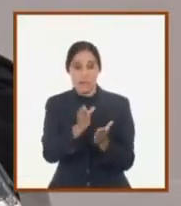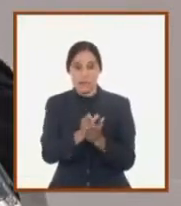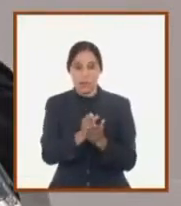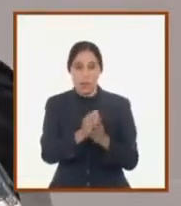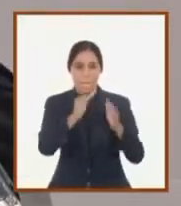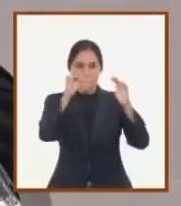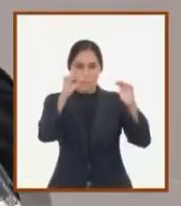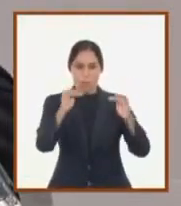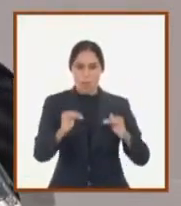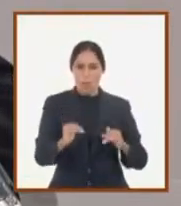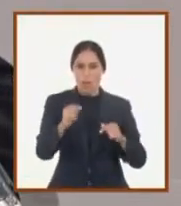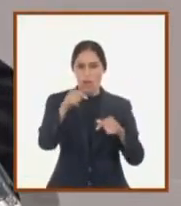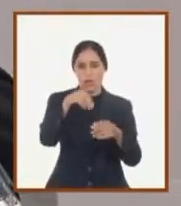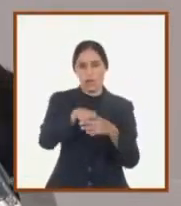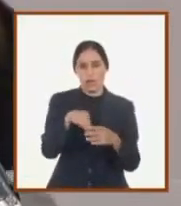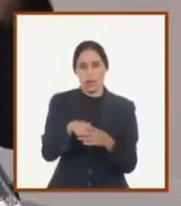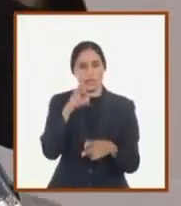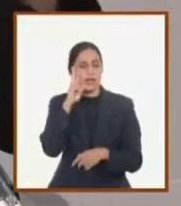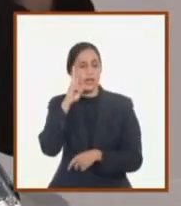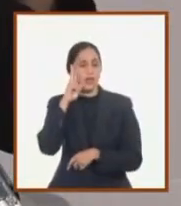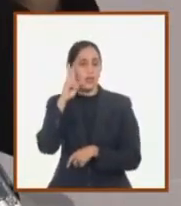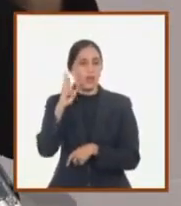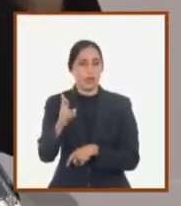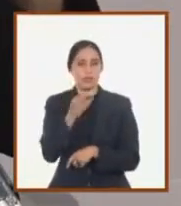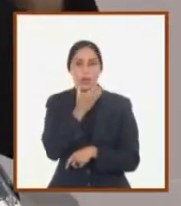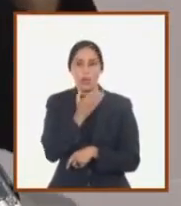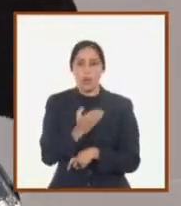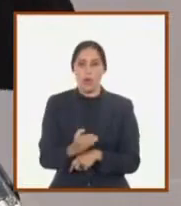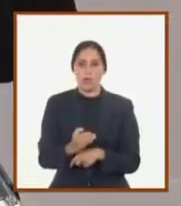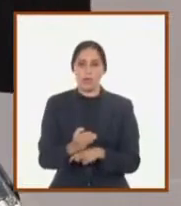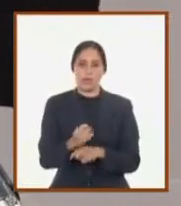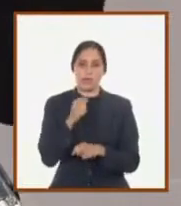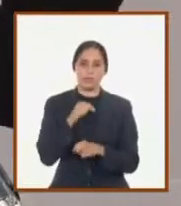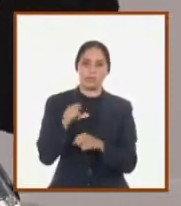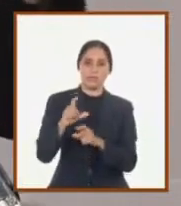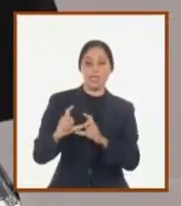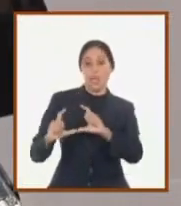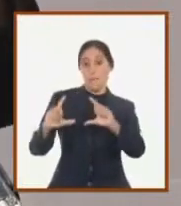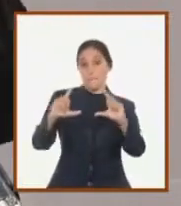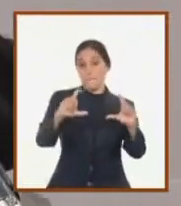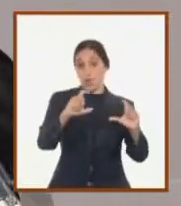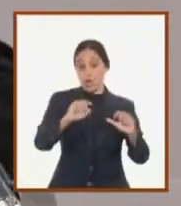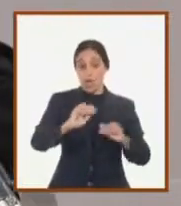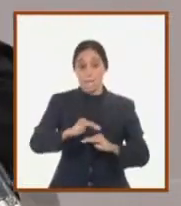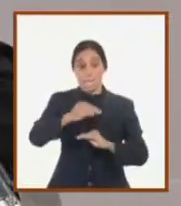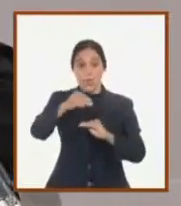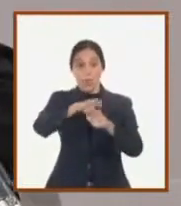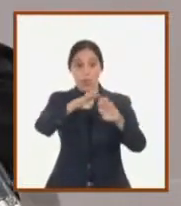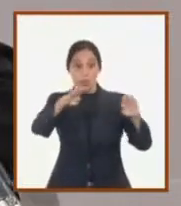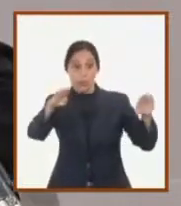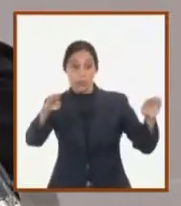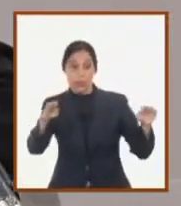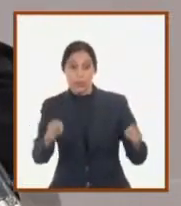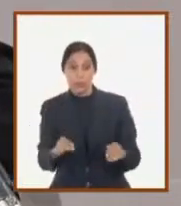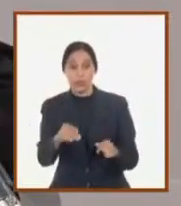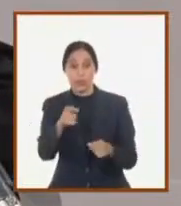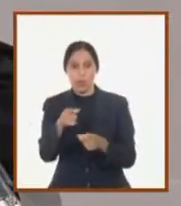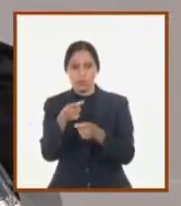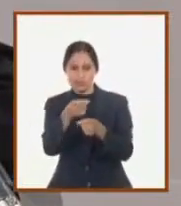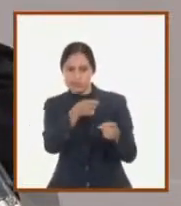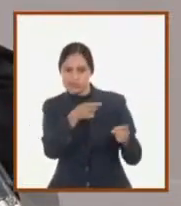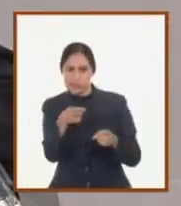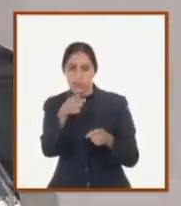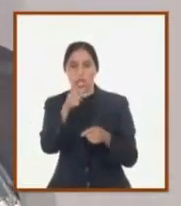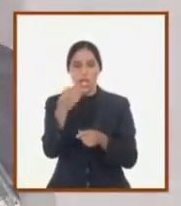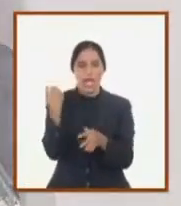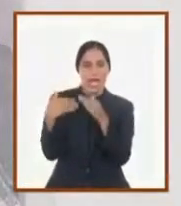que los más jóvenes recordaremos que era una imagen de la del muro del Moncada con unos con unos tiros fue el primer libro que